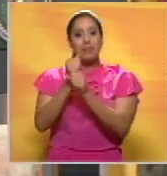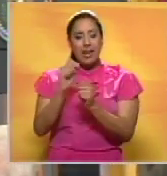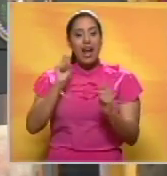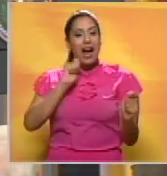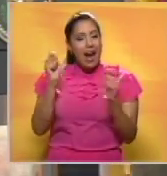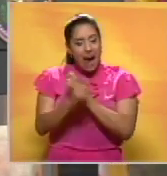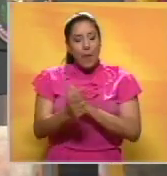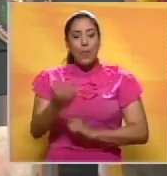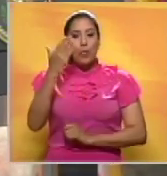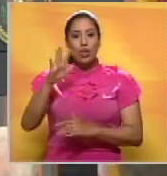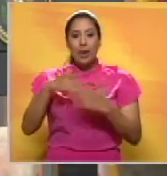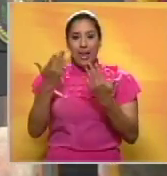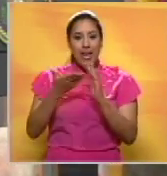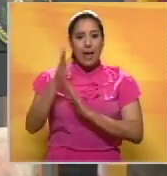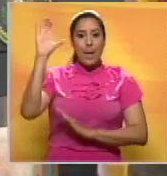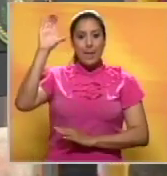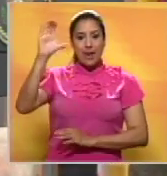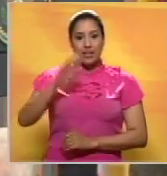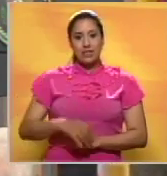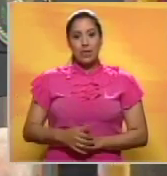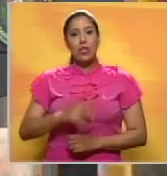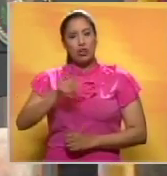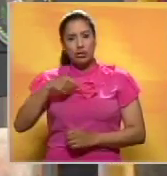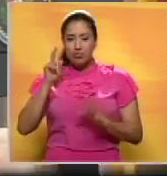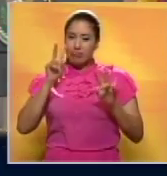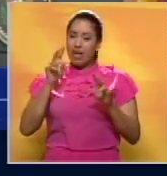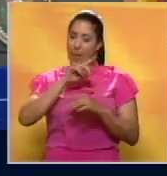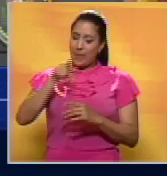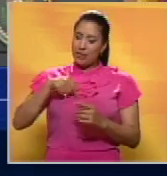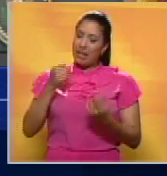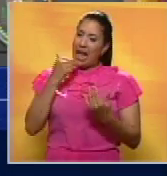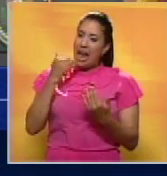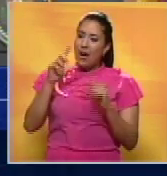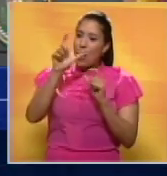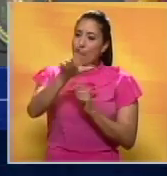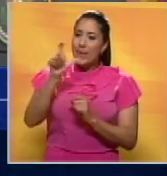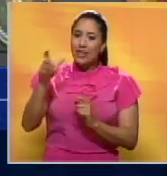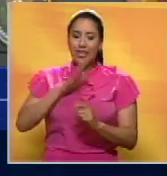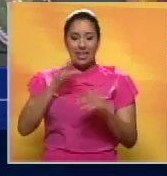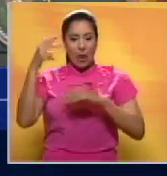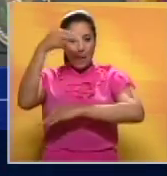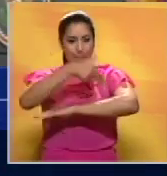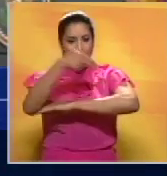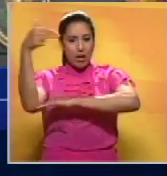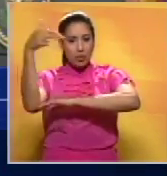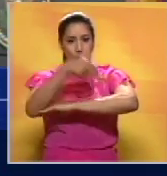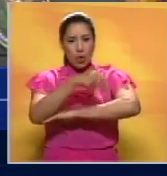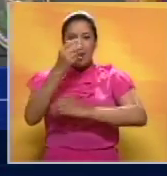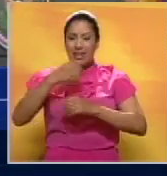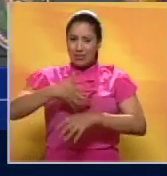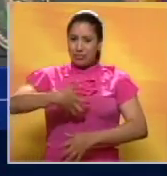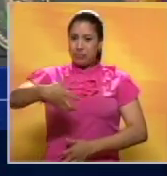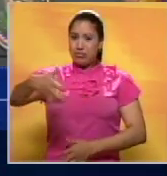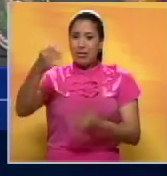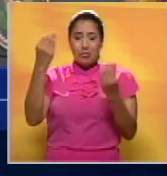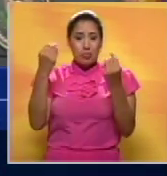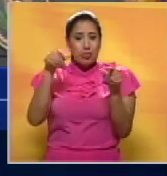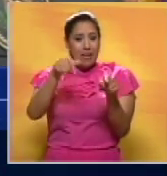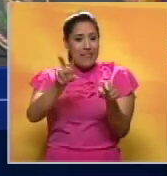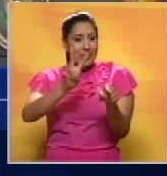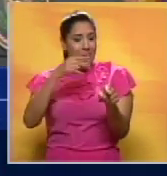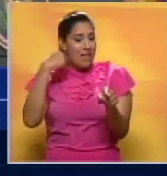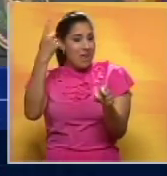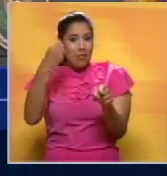cambio significativo para el país. Cuando miran las reservas de petróleo y la riqueza potencial que